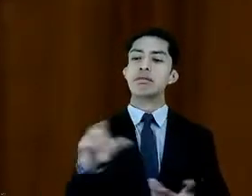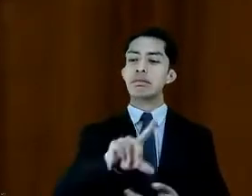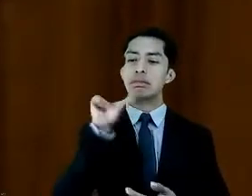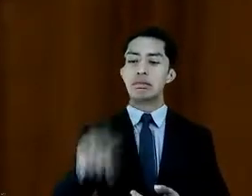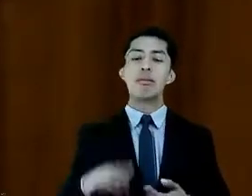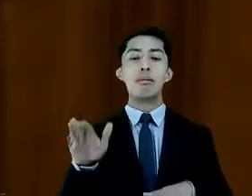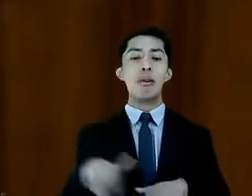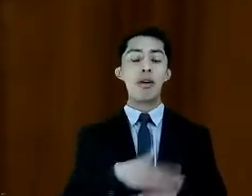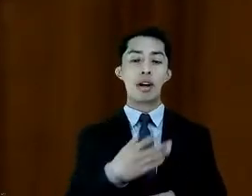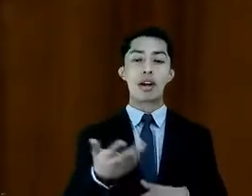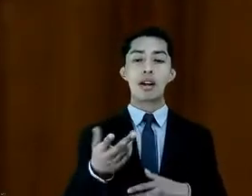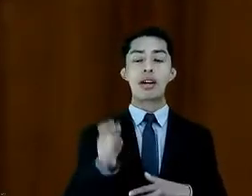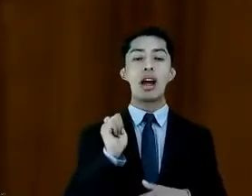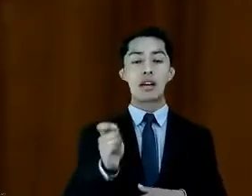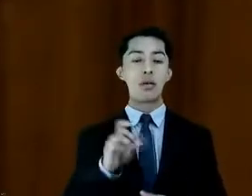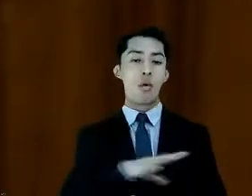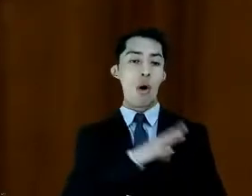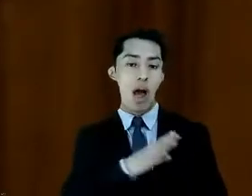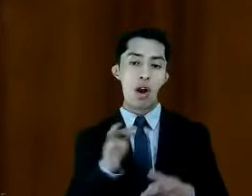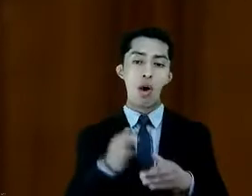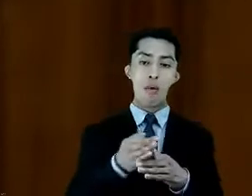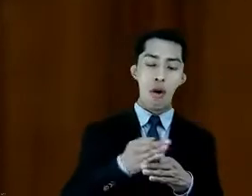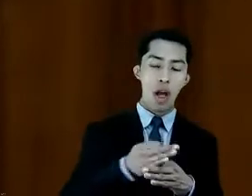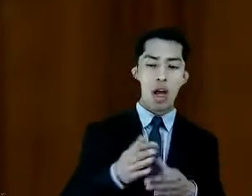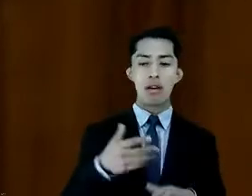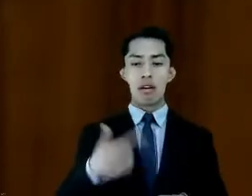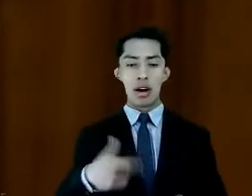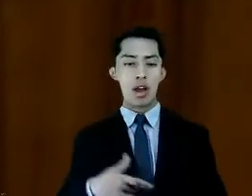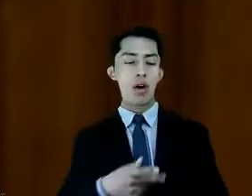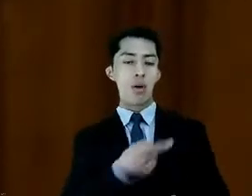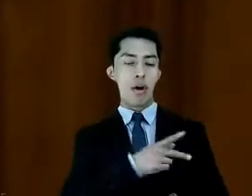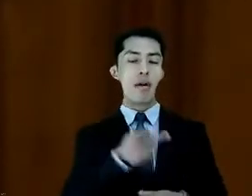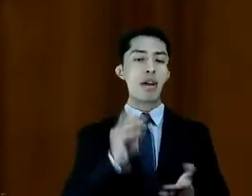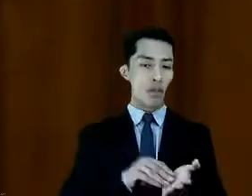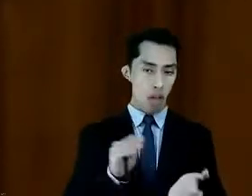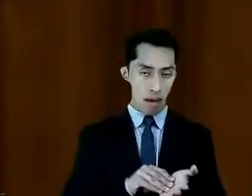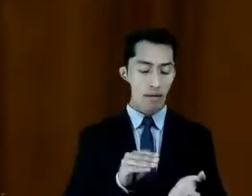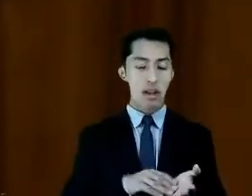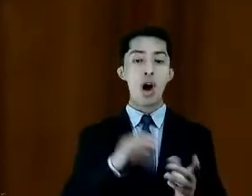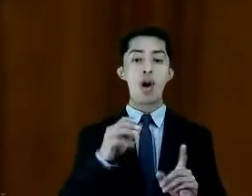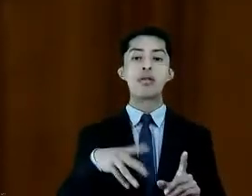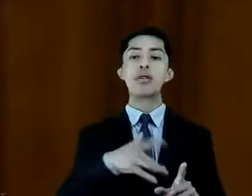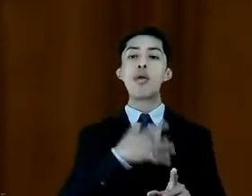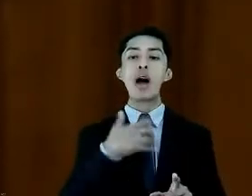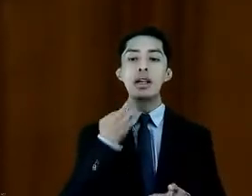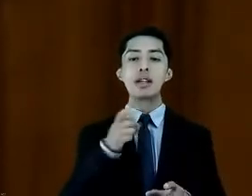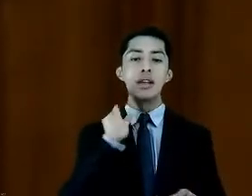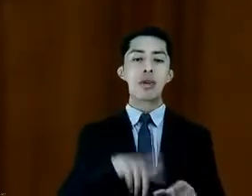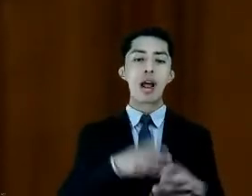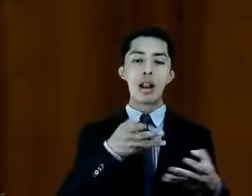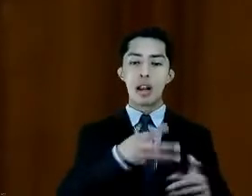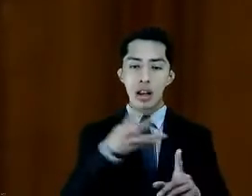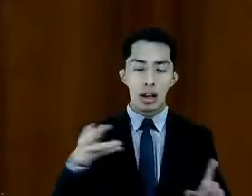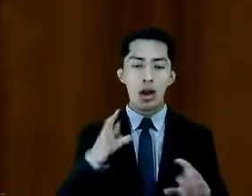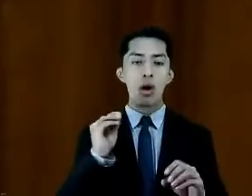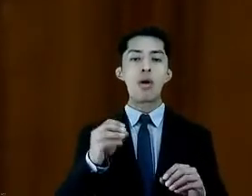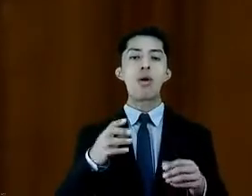el color de piel, clase social, preferencia sexual o grupo